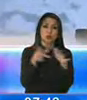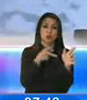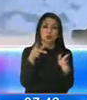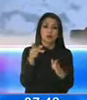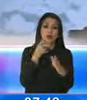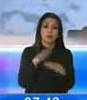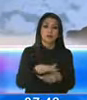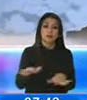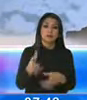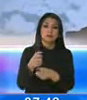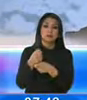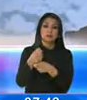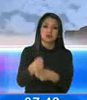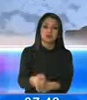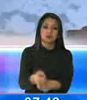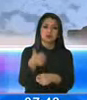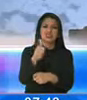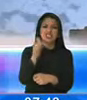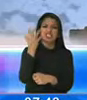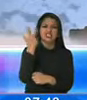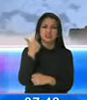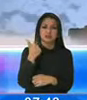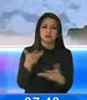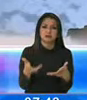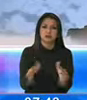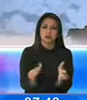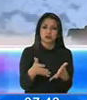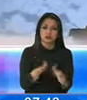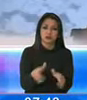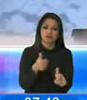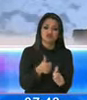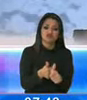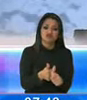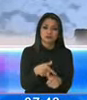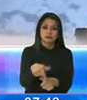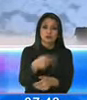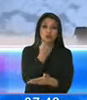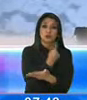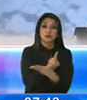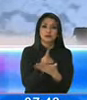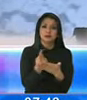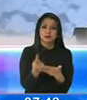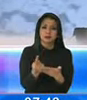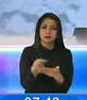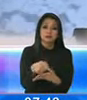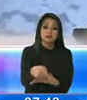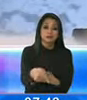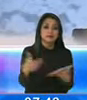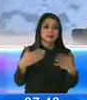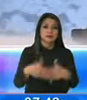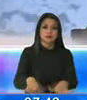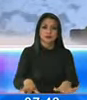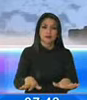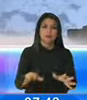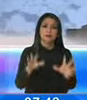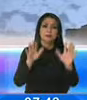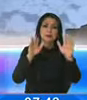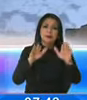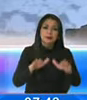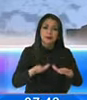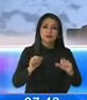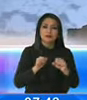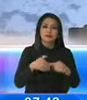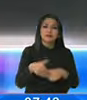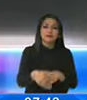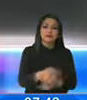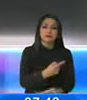Esto aproximadamente dura unos 10 días, ¿sí? Ya estamos aproximadamente ya una semana. Y esperamos que esto ya empiece a debilitarse en el transcurso